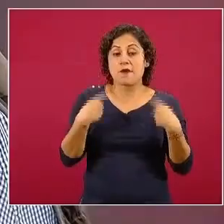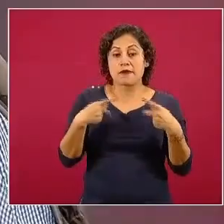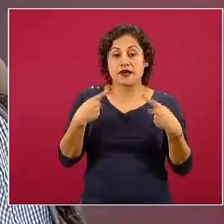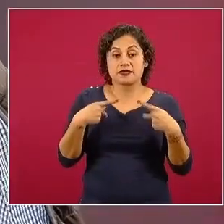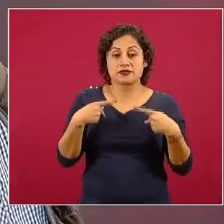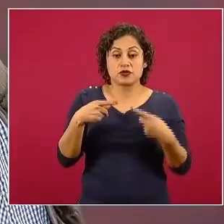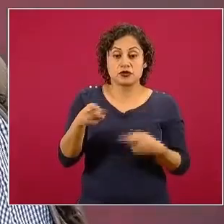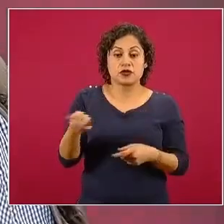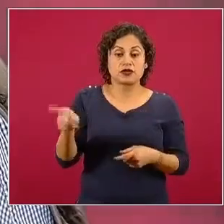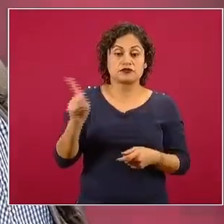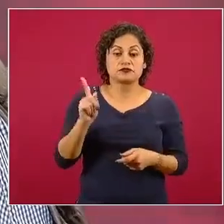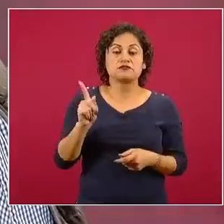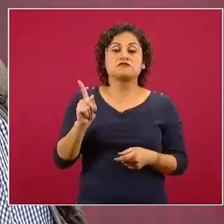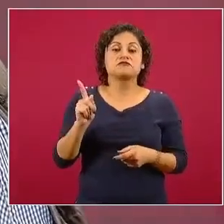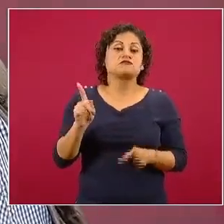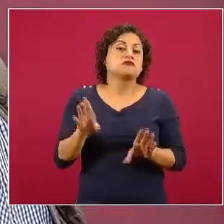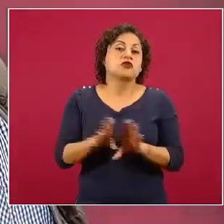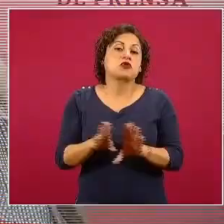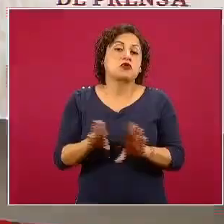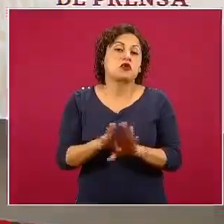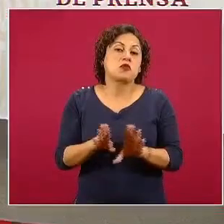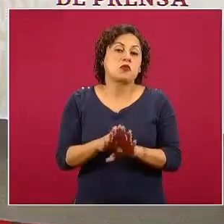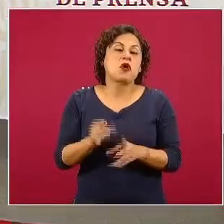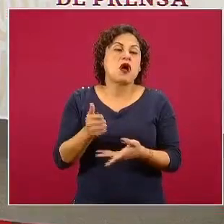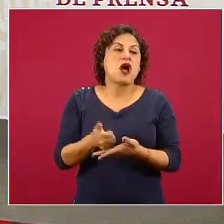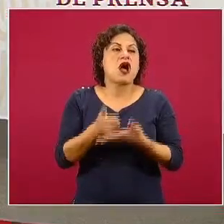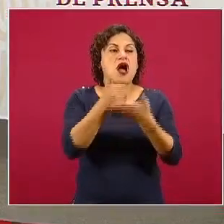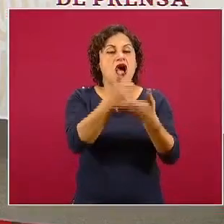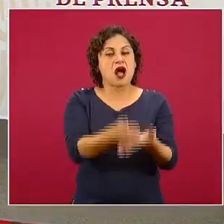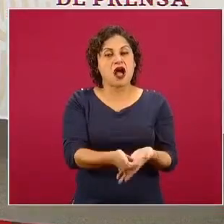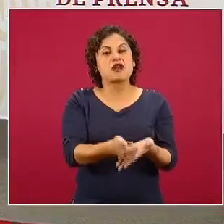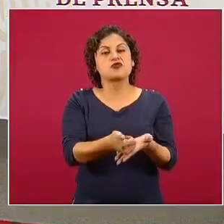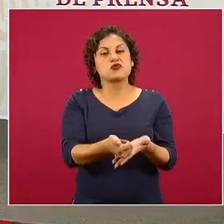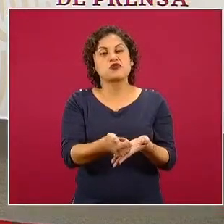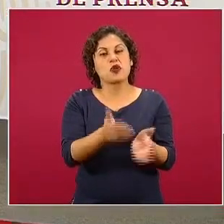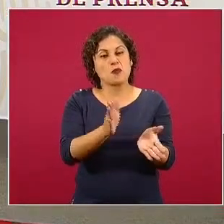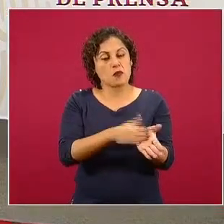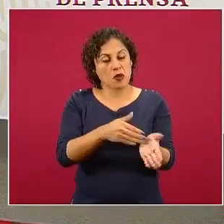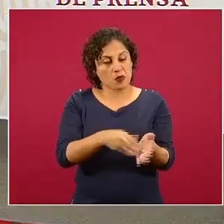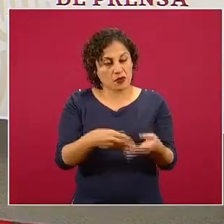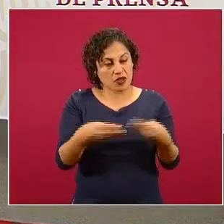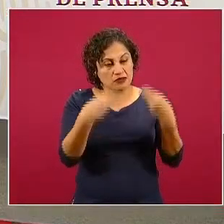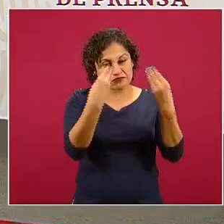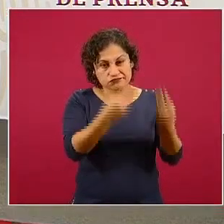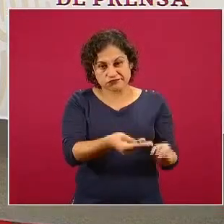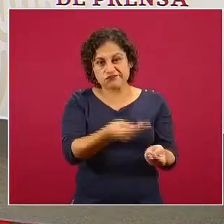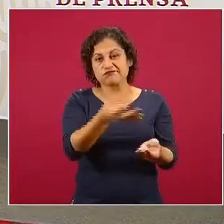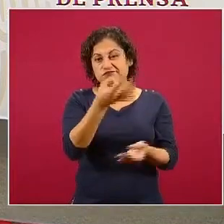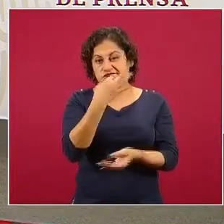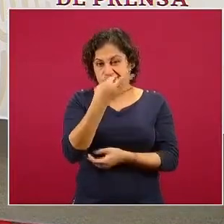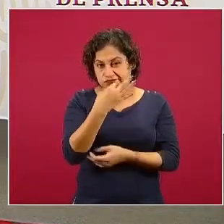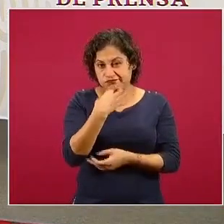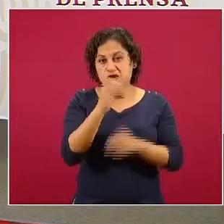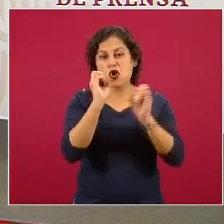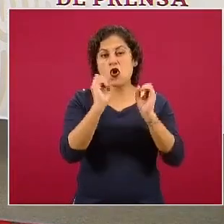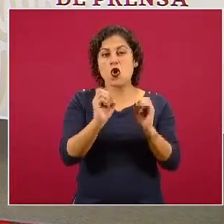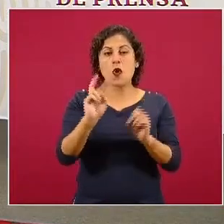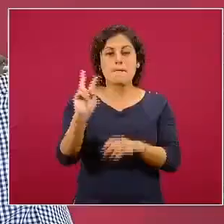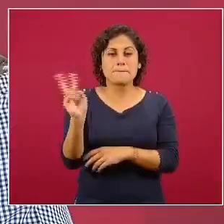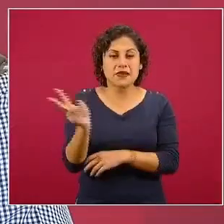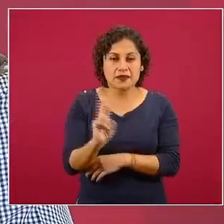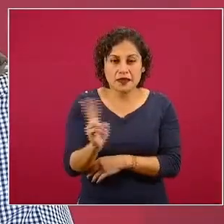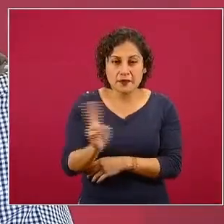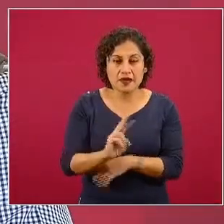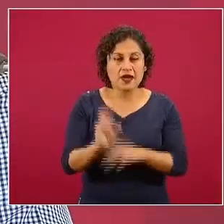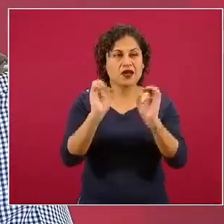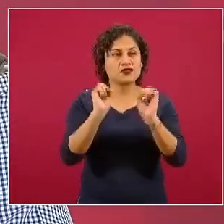reciben recetas por medicamentos o por algunos complejos vitamínicos o de otro